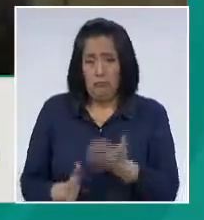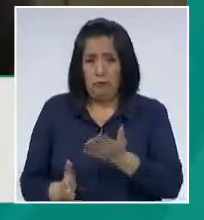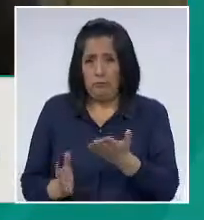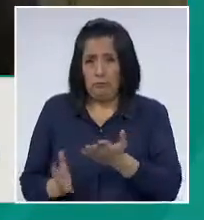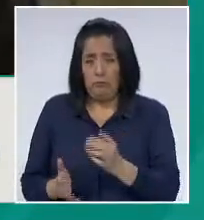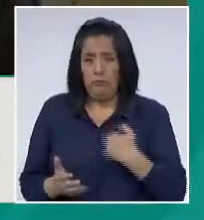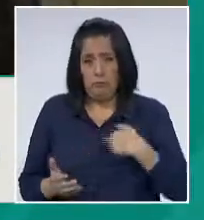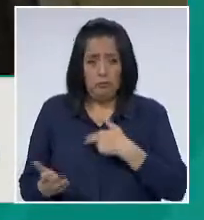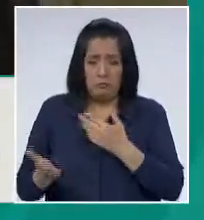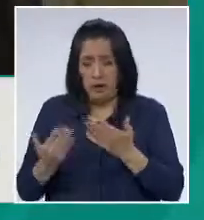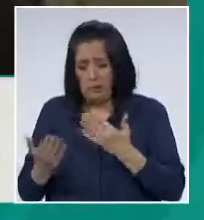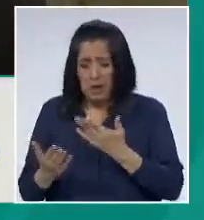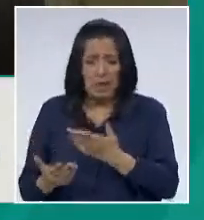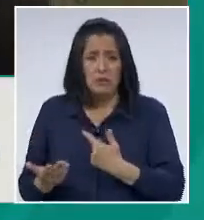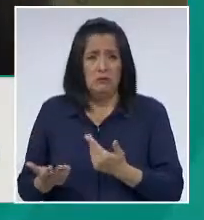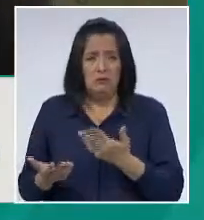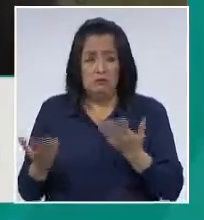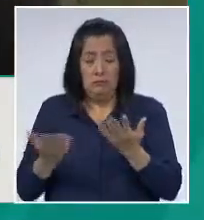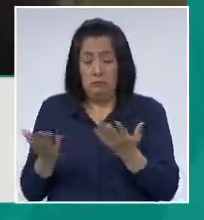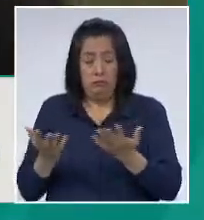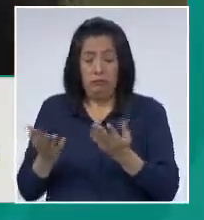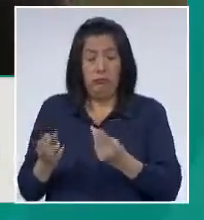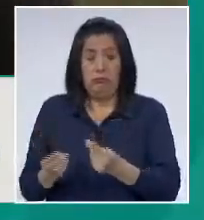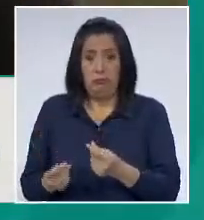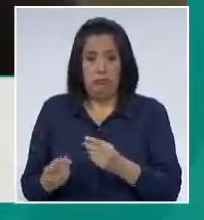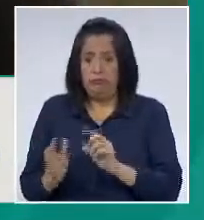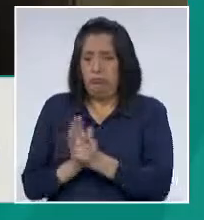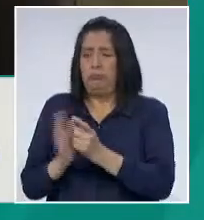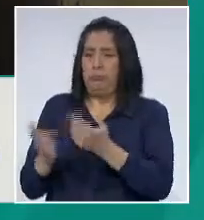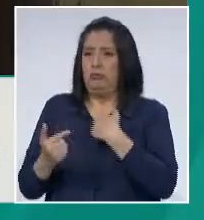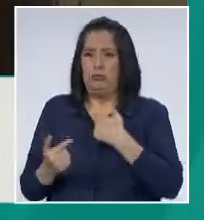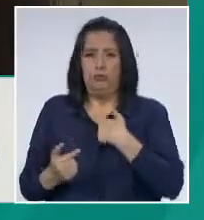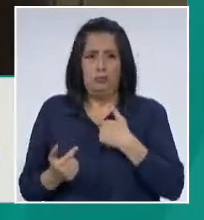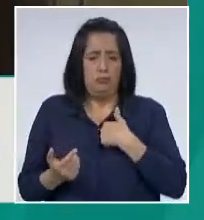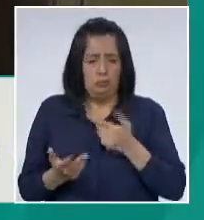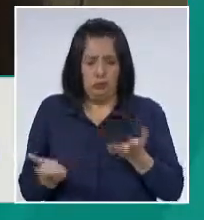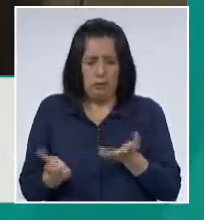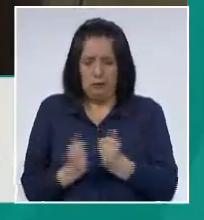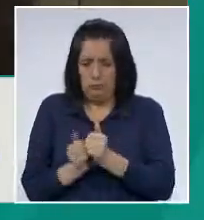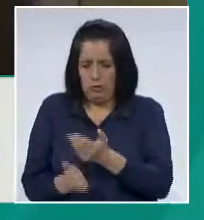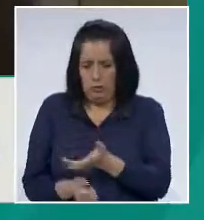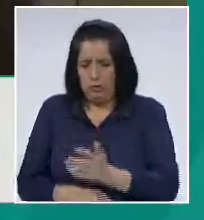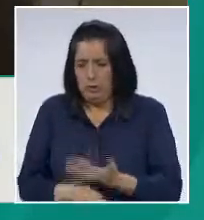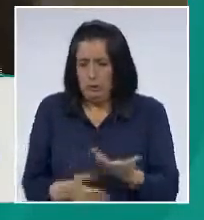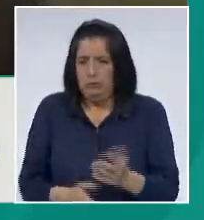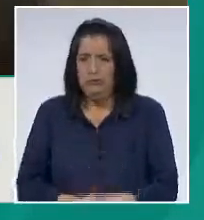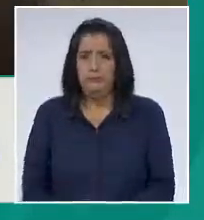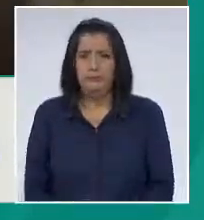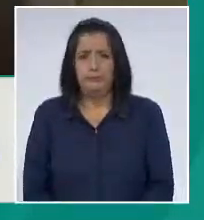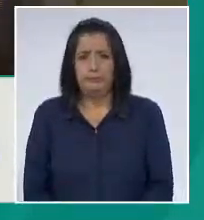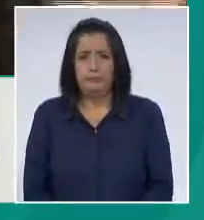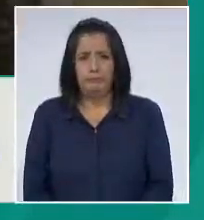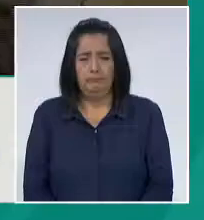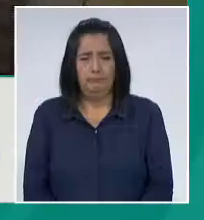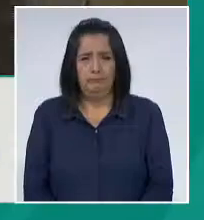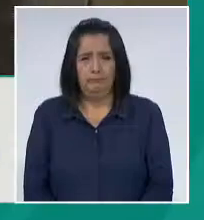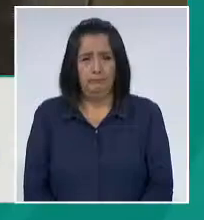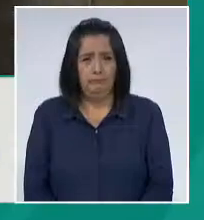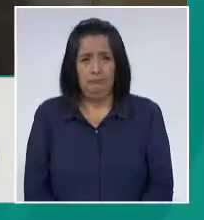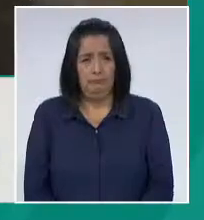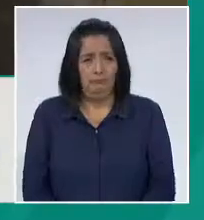estábamos hablando, esa misma tarde, o sea, fue segundos, yo estaba ahí, ¿no? Y